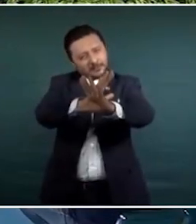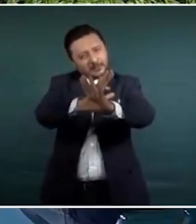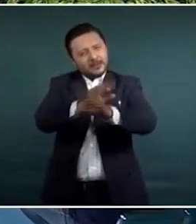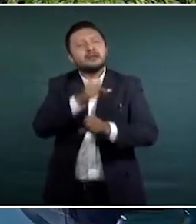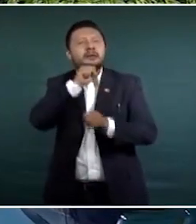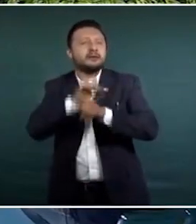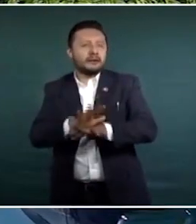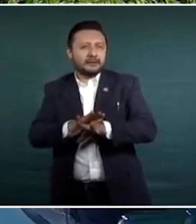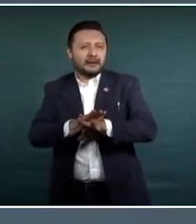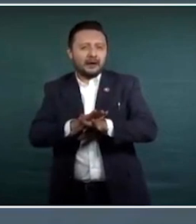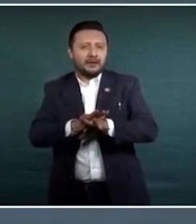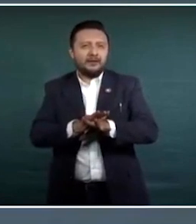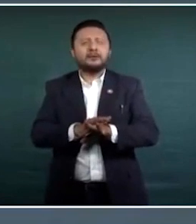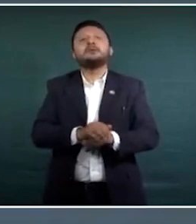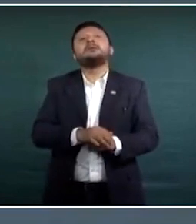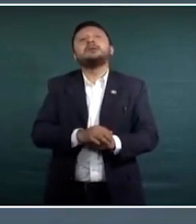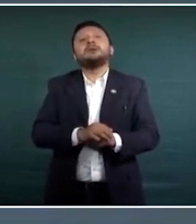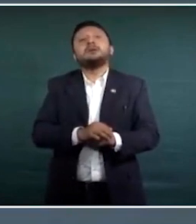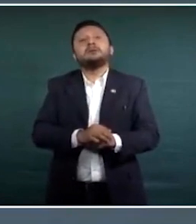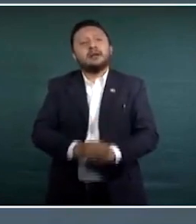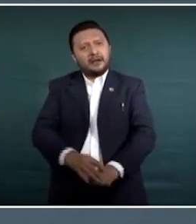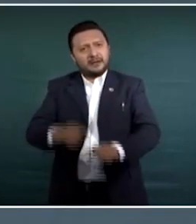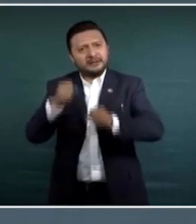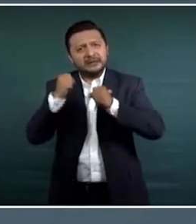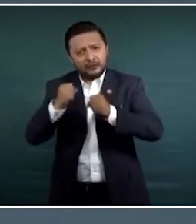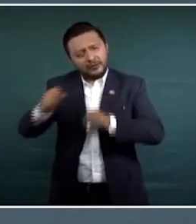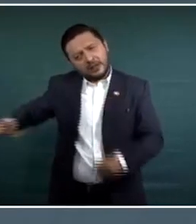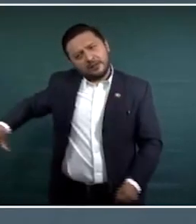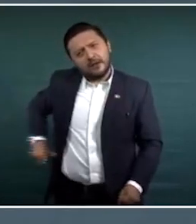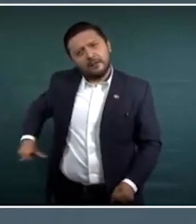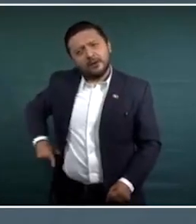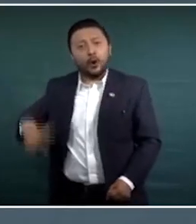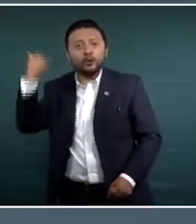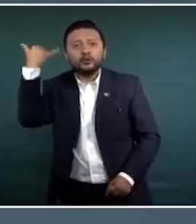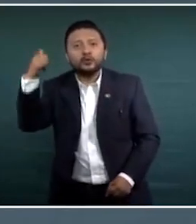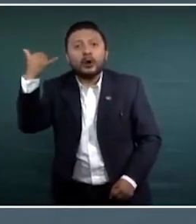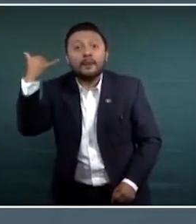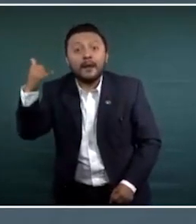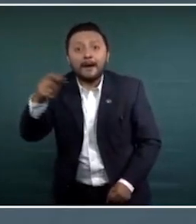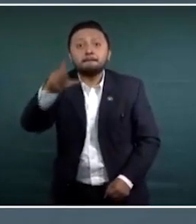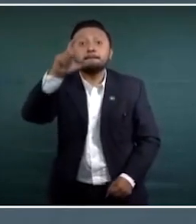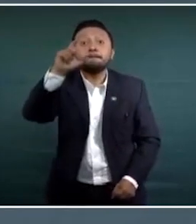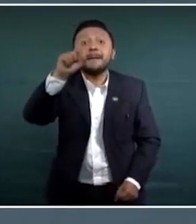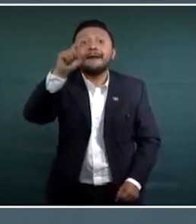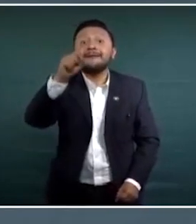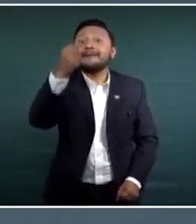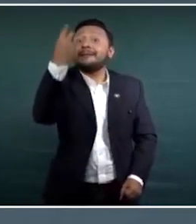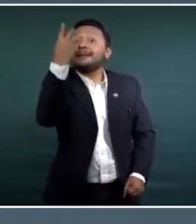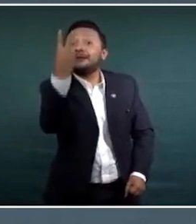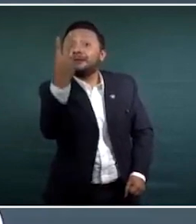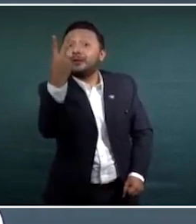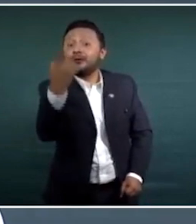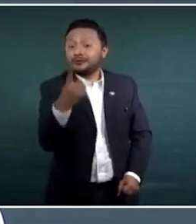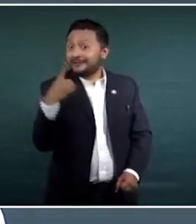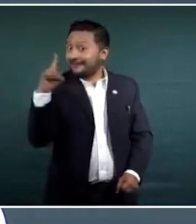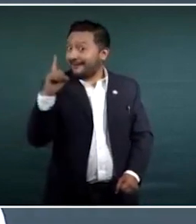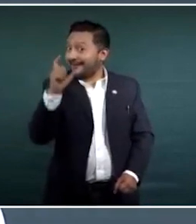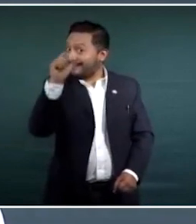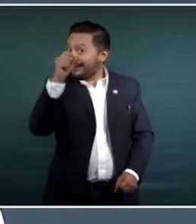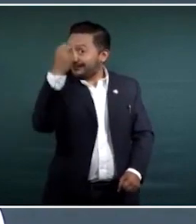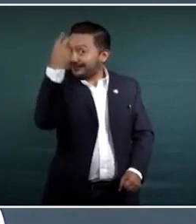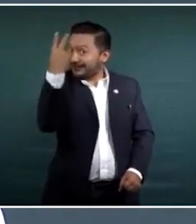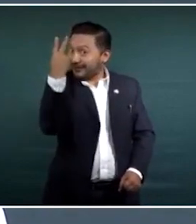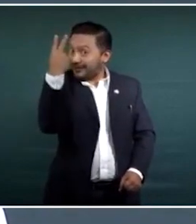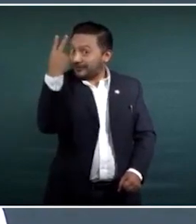del Sistema Nacional de Seguridad Pública, Yucatán tuvo 22 puntos de 22 puntos posibles en